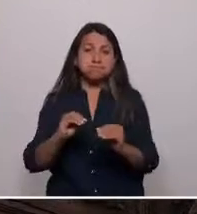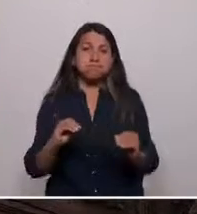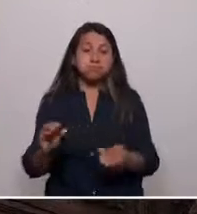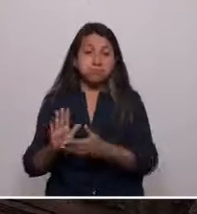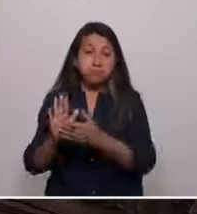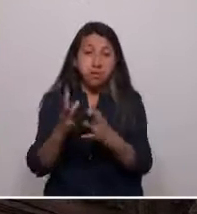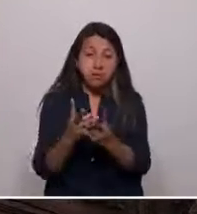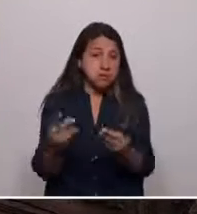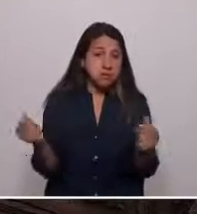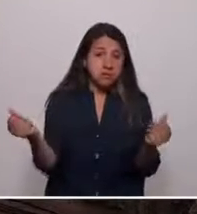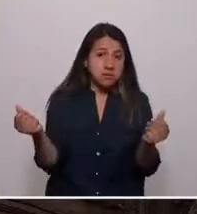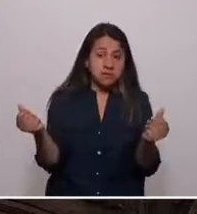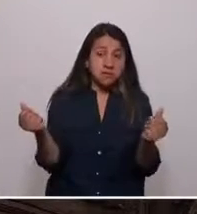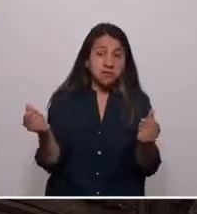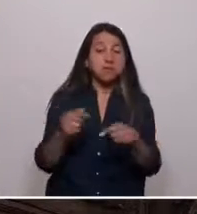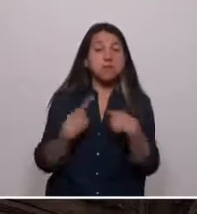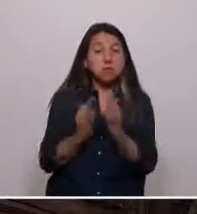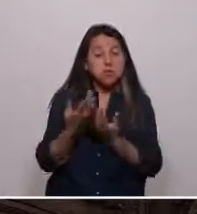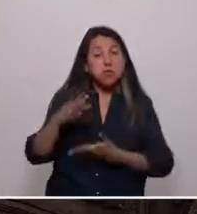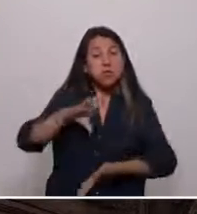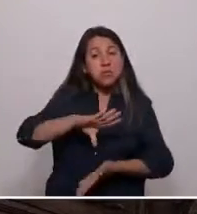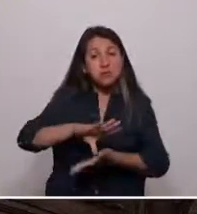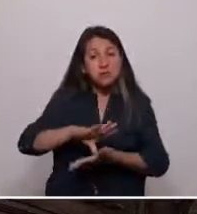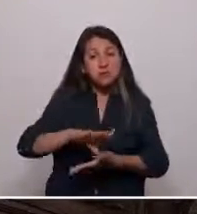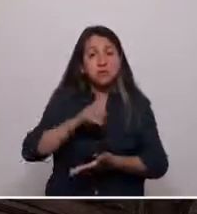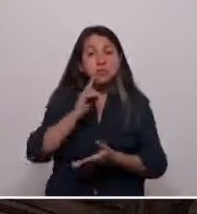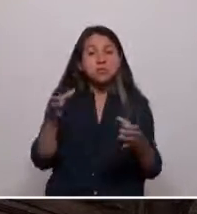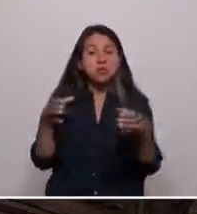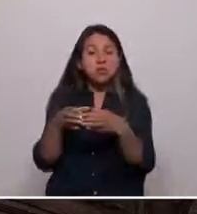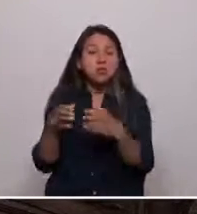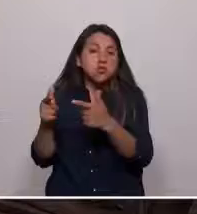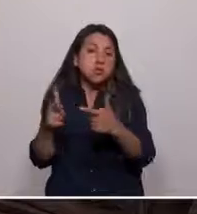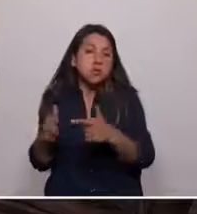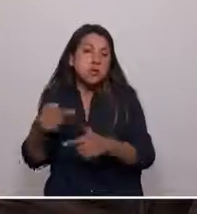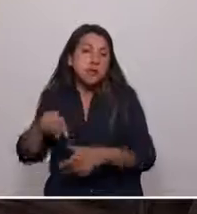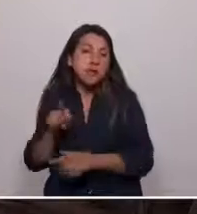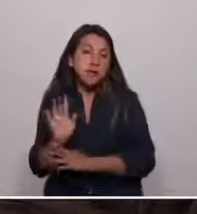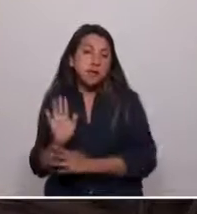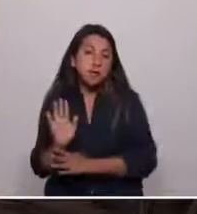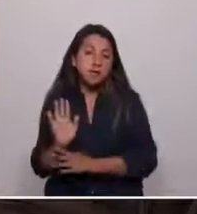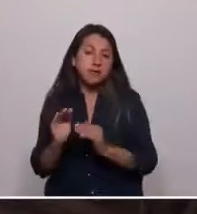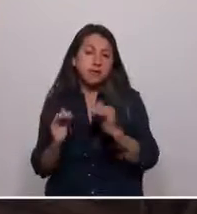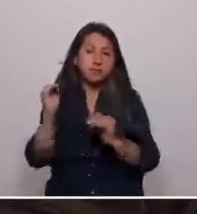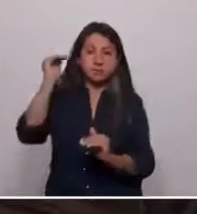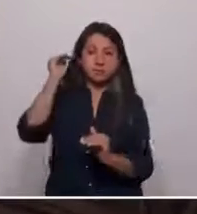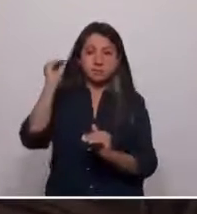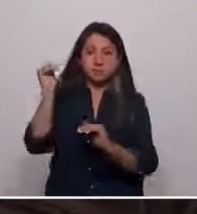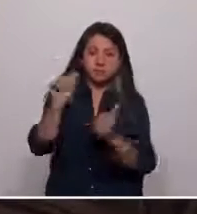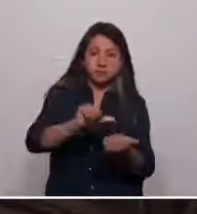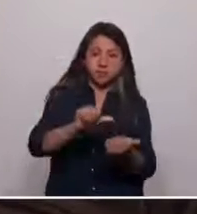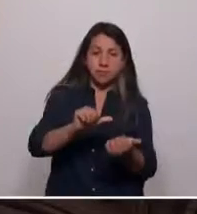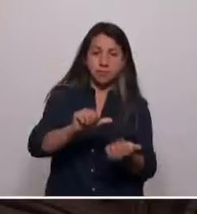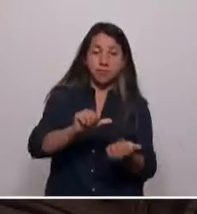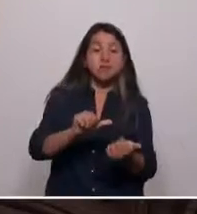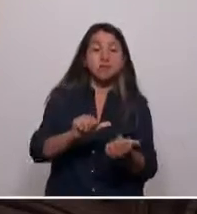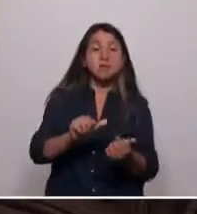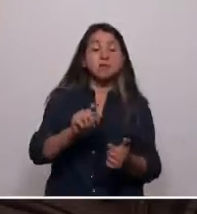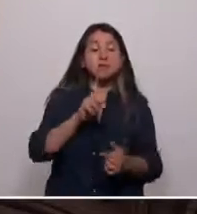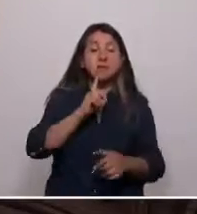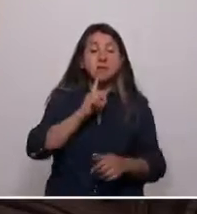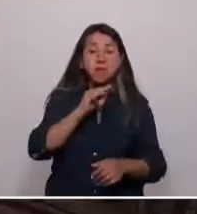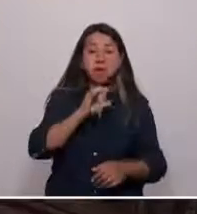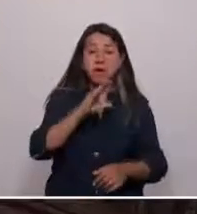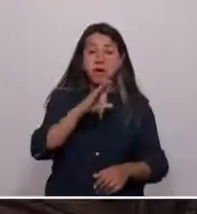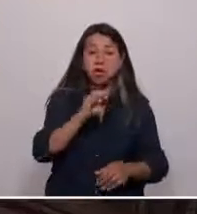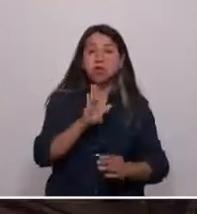invisibilizados, que en nuestro país hay un sector privilegiado que ha tenido hegemonía sobre otros, que tendremos una